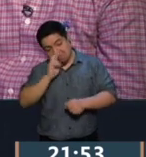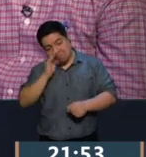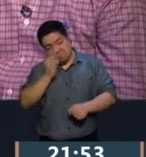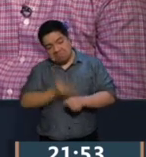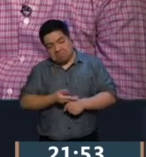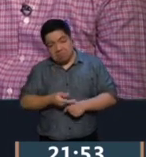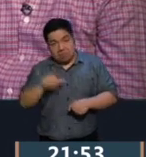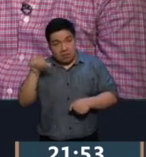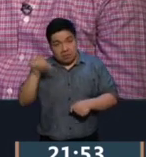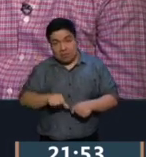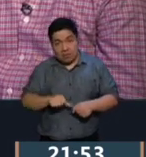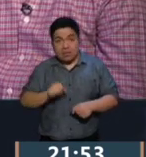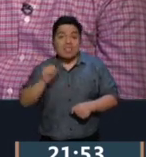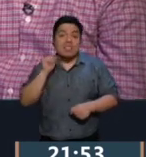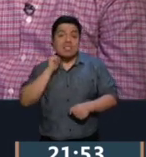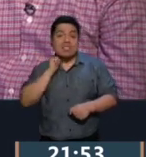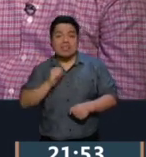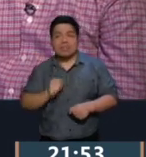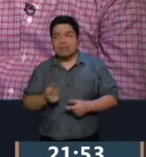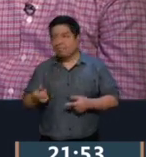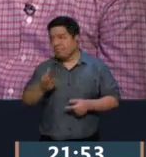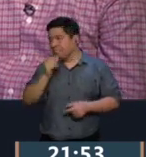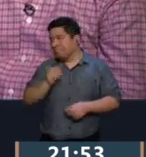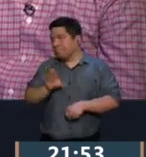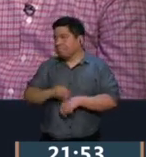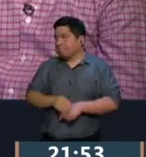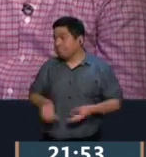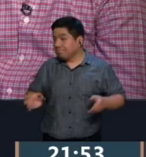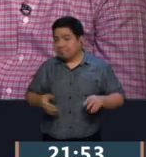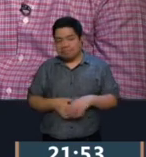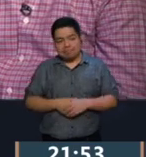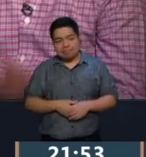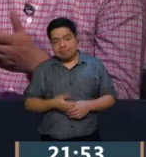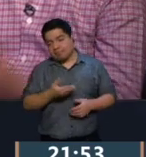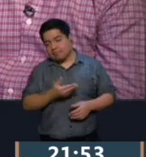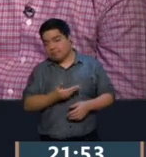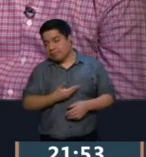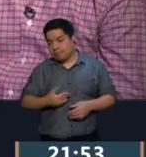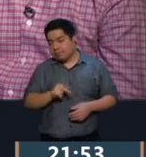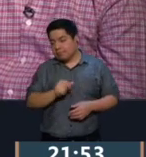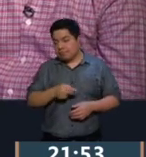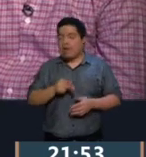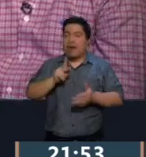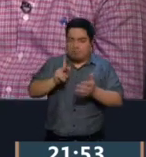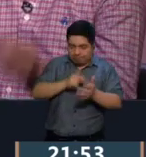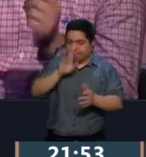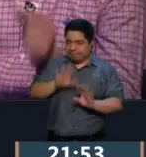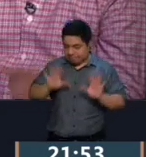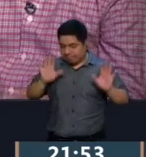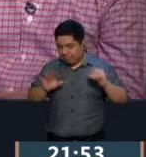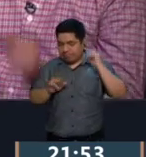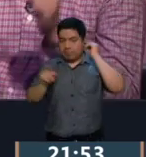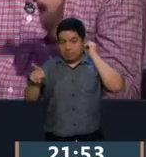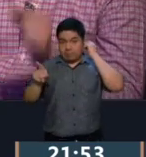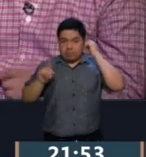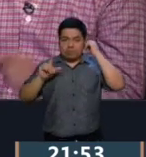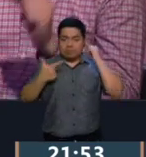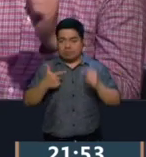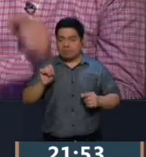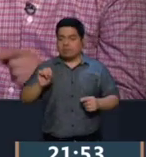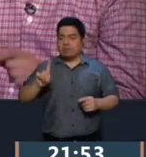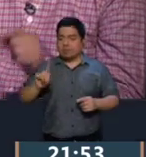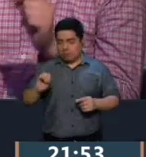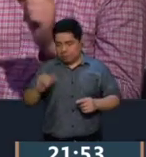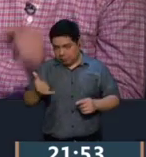eso la hoy candidata al Senado no se No me reeligió. quiere dejar de explicar por qué el presidente del PAN, pero otra vez voy a intentar. Ernestina Godoy no se